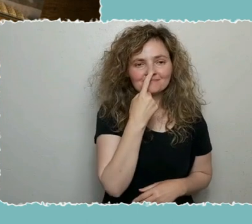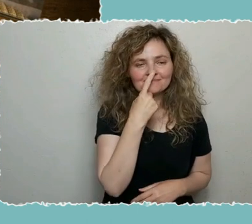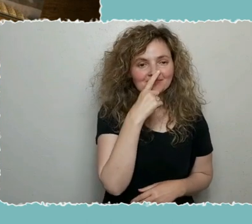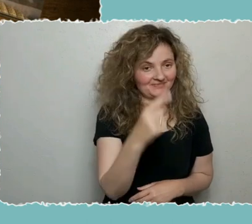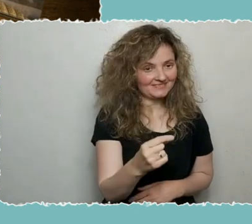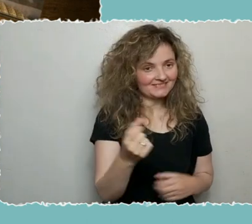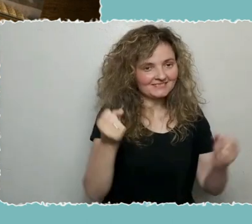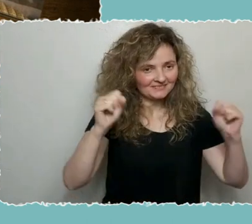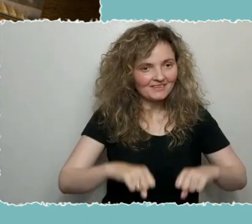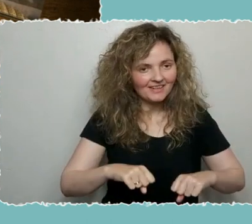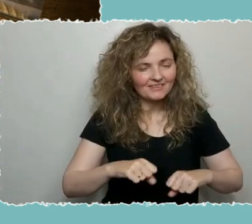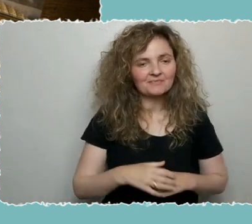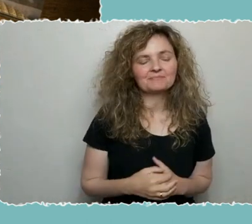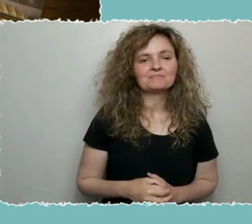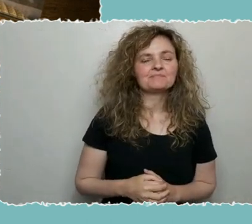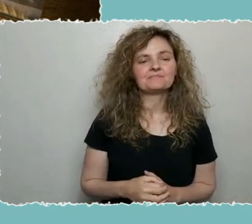peteiro. De acordo?